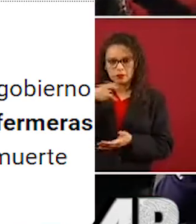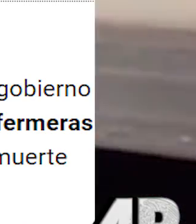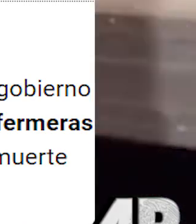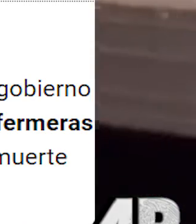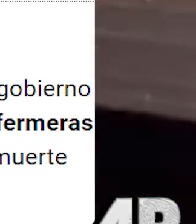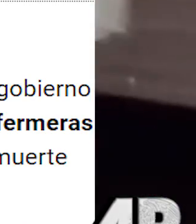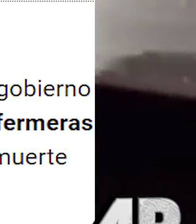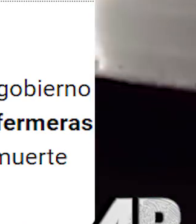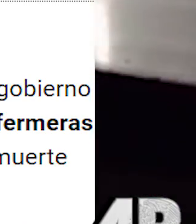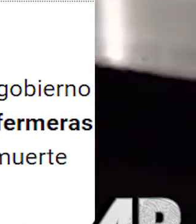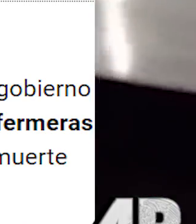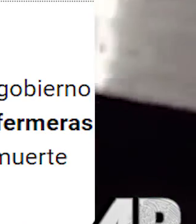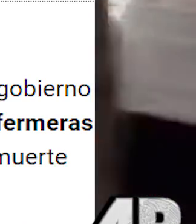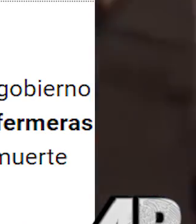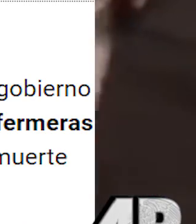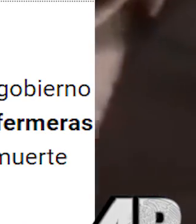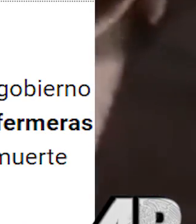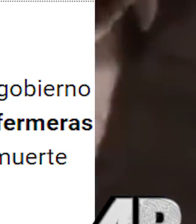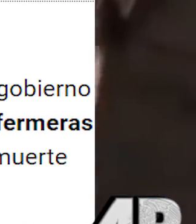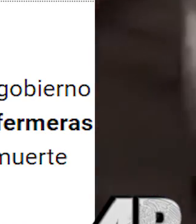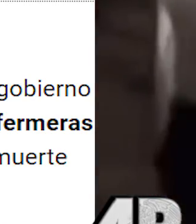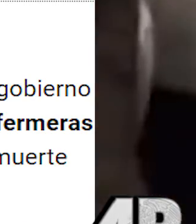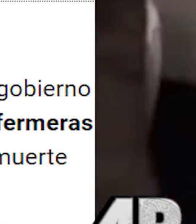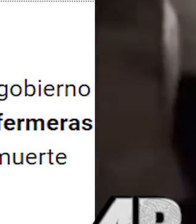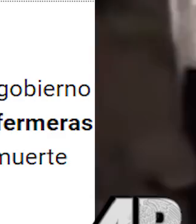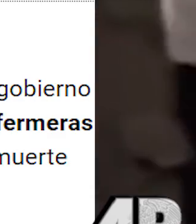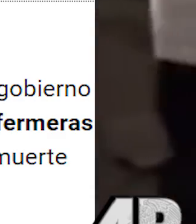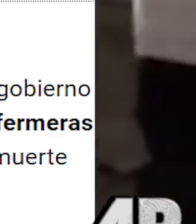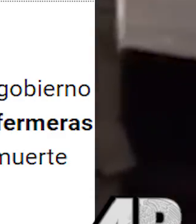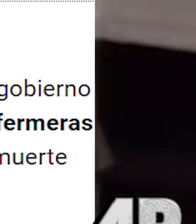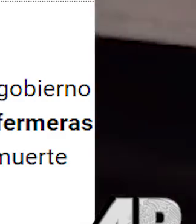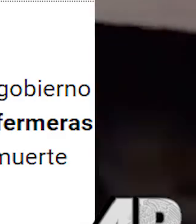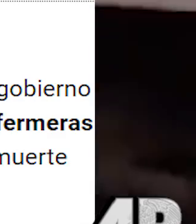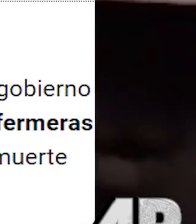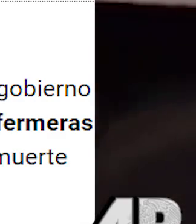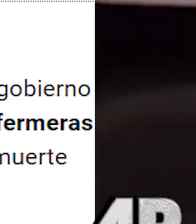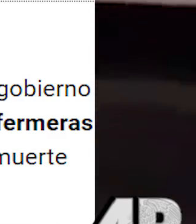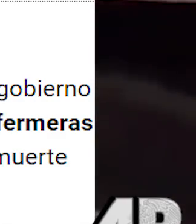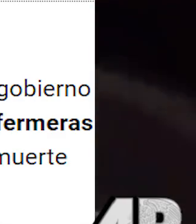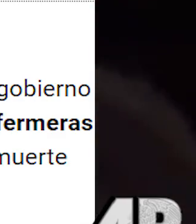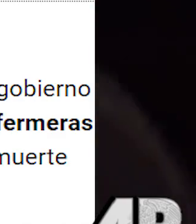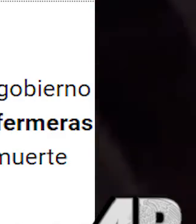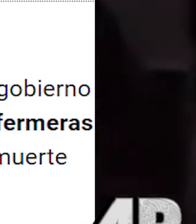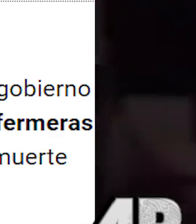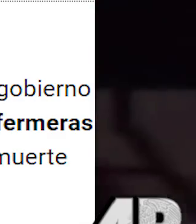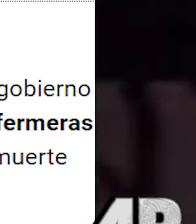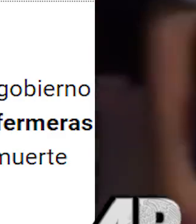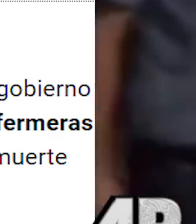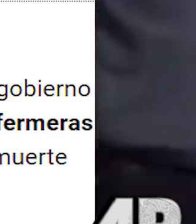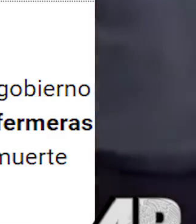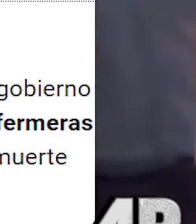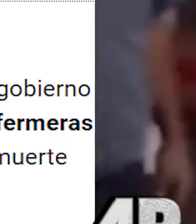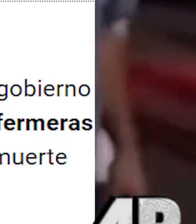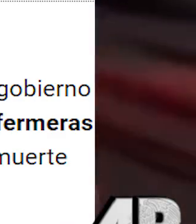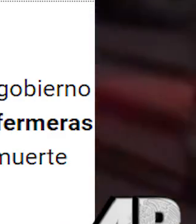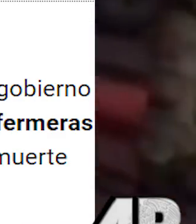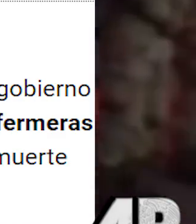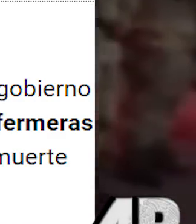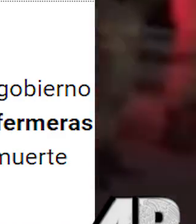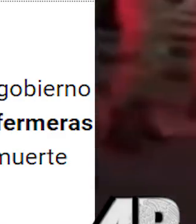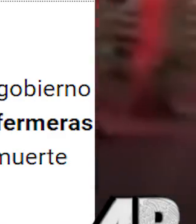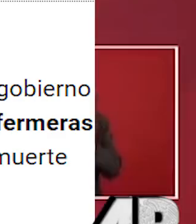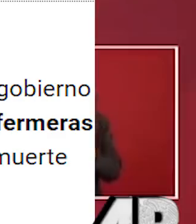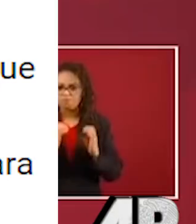que llega a tener la ultraderecha a mano de estos personajes. Y cito: compran caretas de albañil para enfrentar